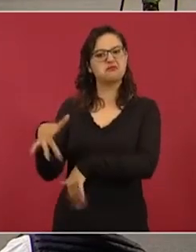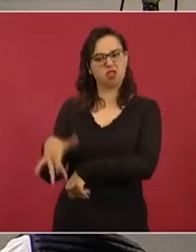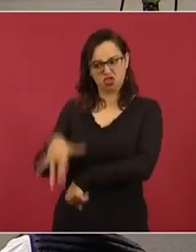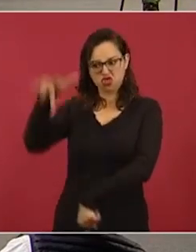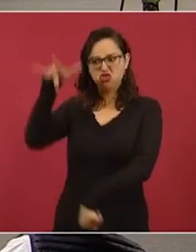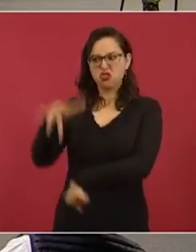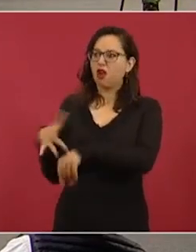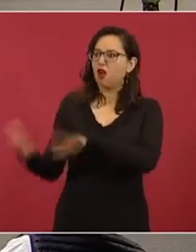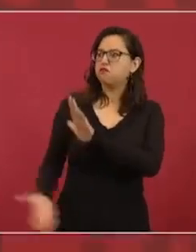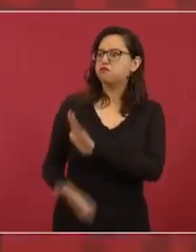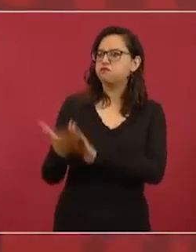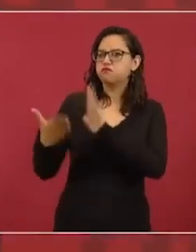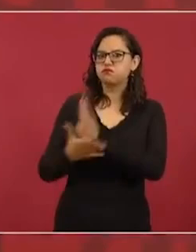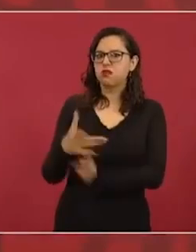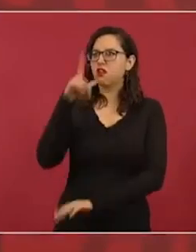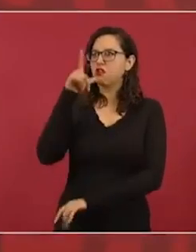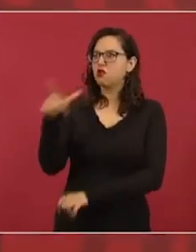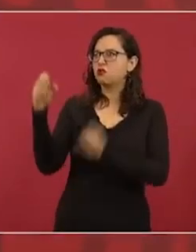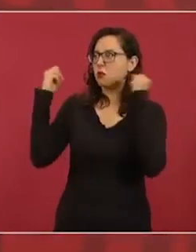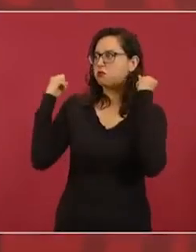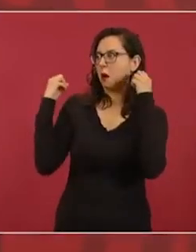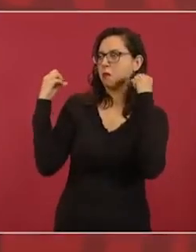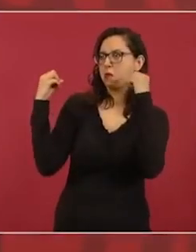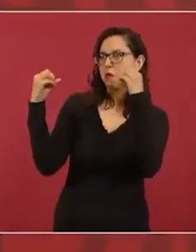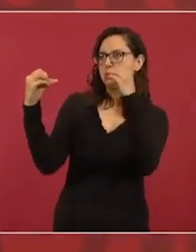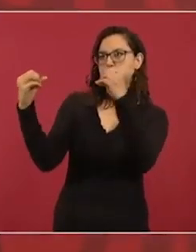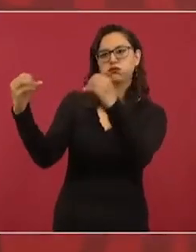lo de Xcaret,